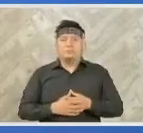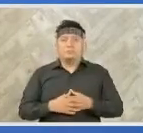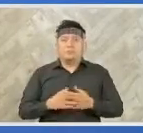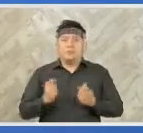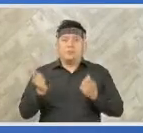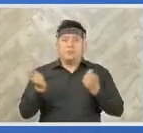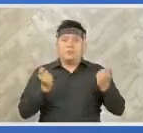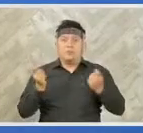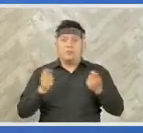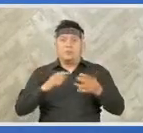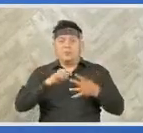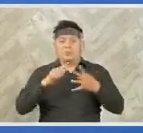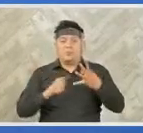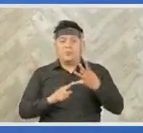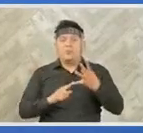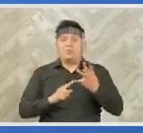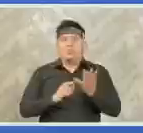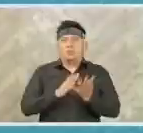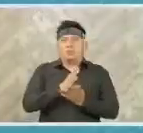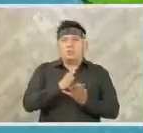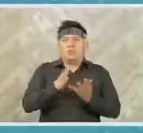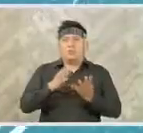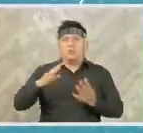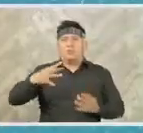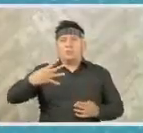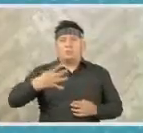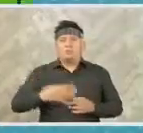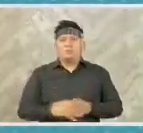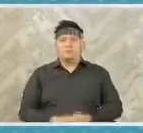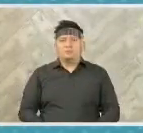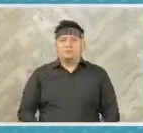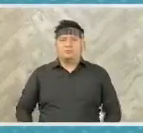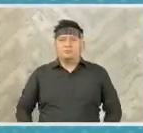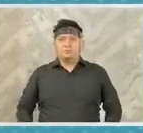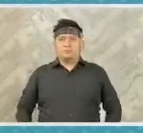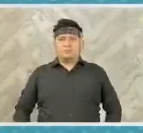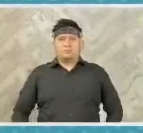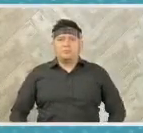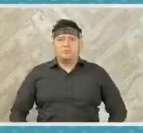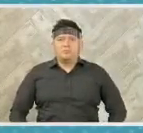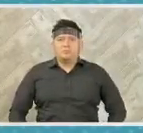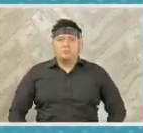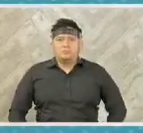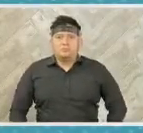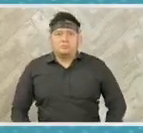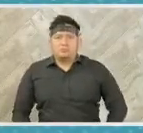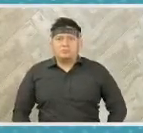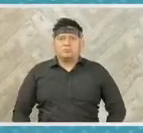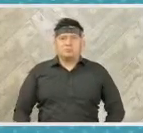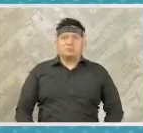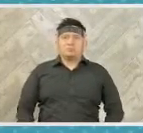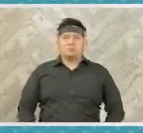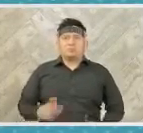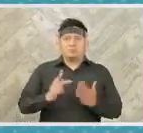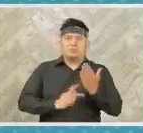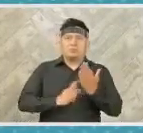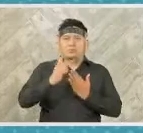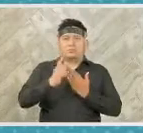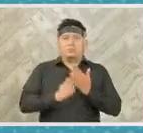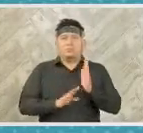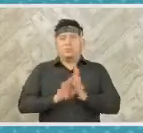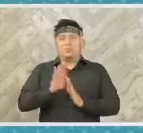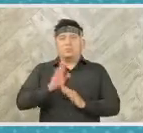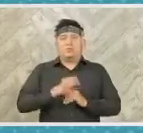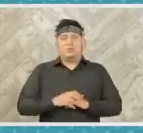número 4. Veamos el video. El Plan de Desarrollo Cúcuta 2050 Estrategia de